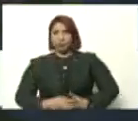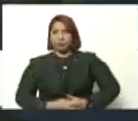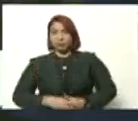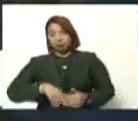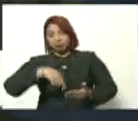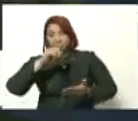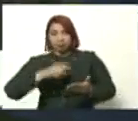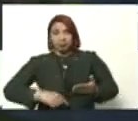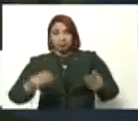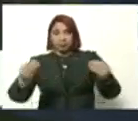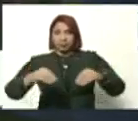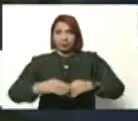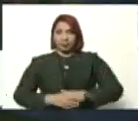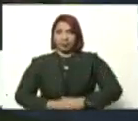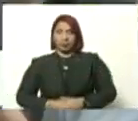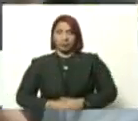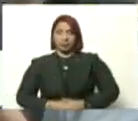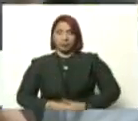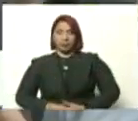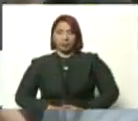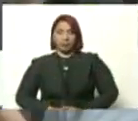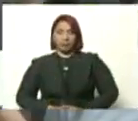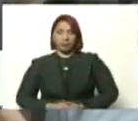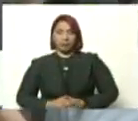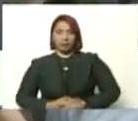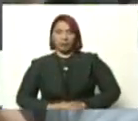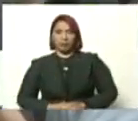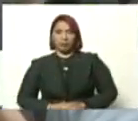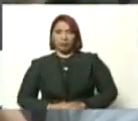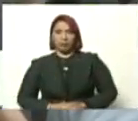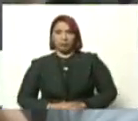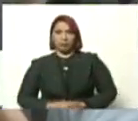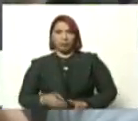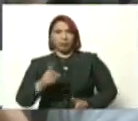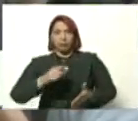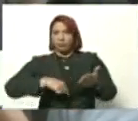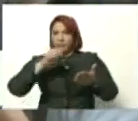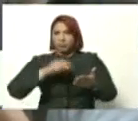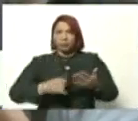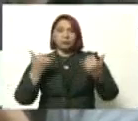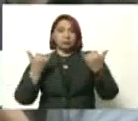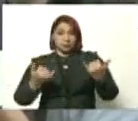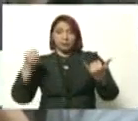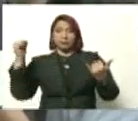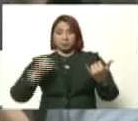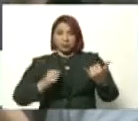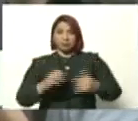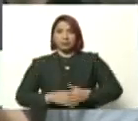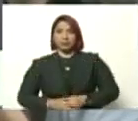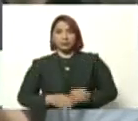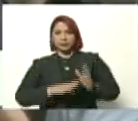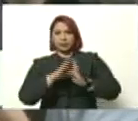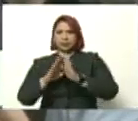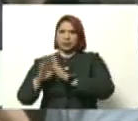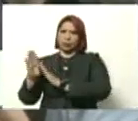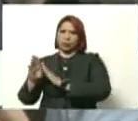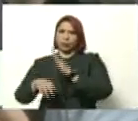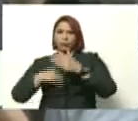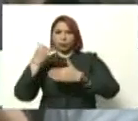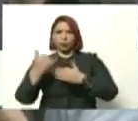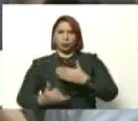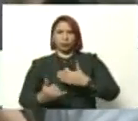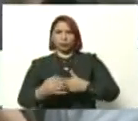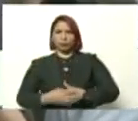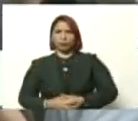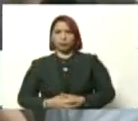Firmamos pues un acuerdo que no fue suscrito, pero que ahora sí estamos suscribiendo para el desarrollo del proyecto Tren